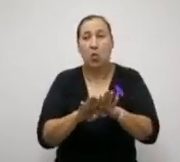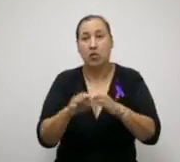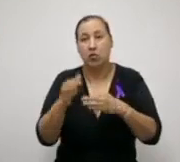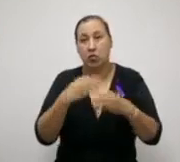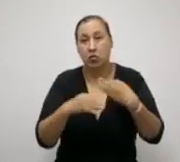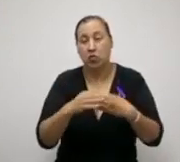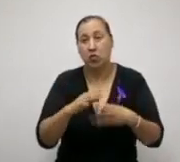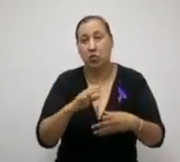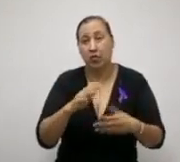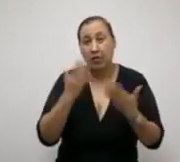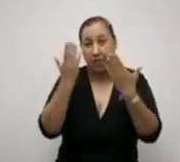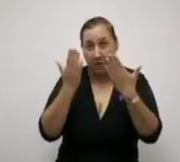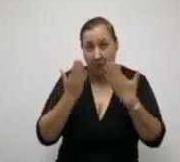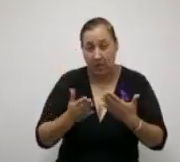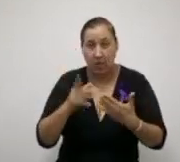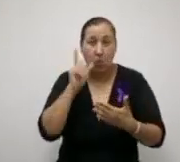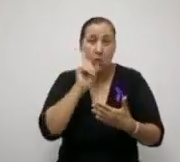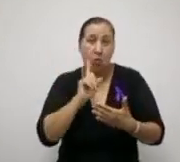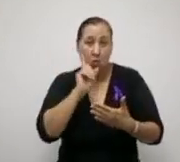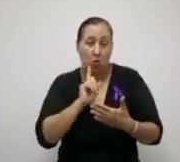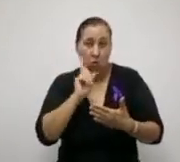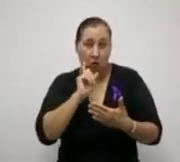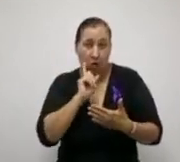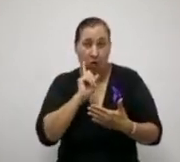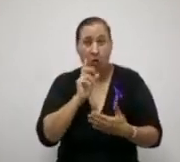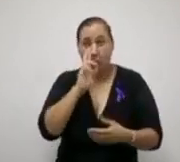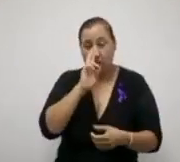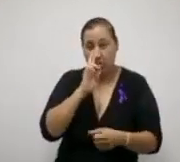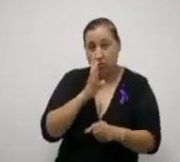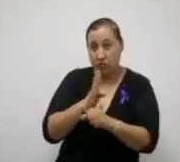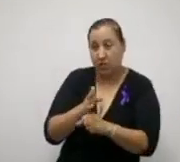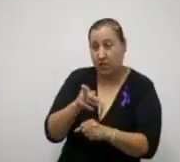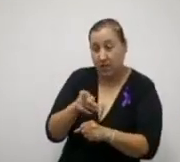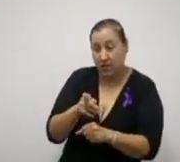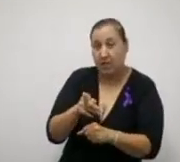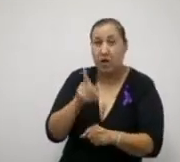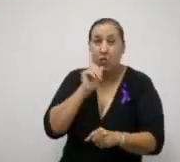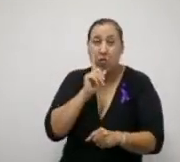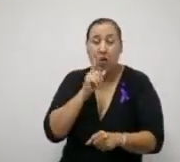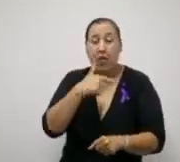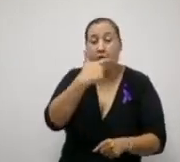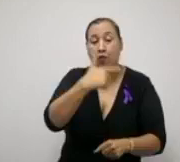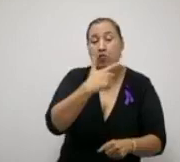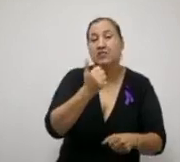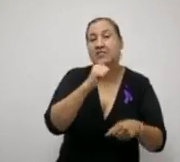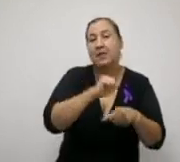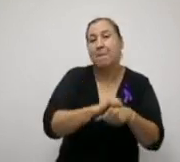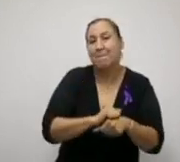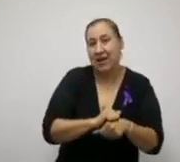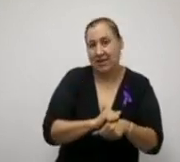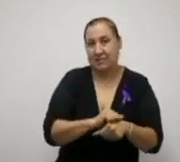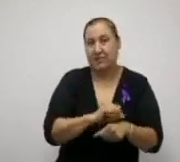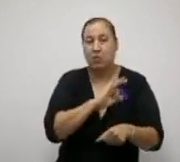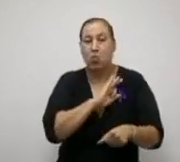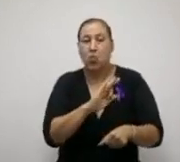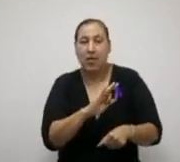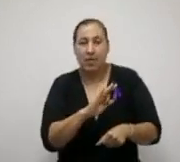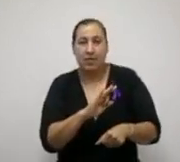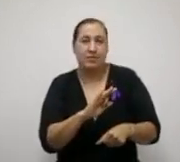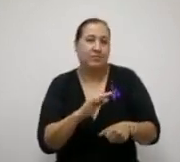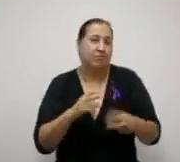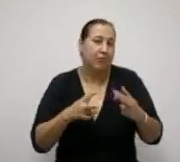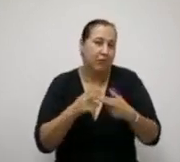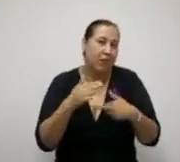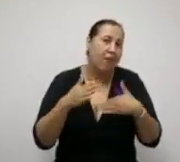a solicitud de la mujer en ejercicio de su autonomía reproductiva hasta las 12 semanas completas de gestación. En nuestro estado